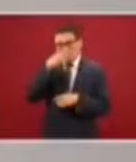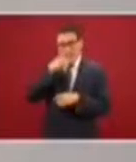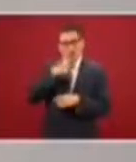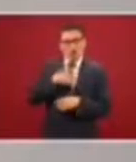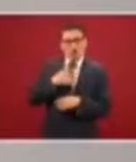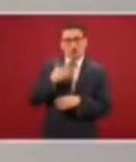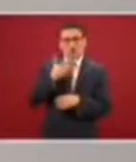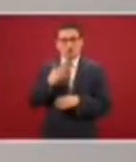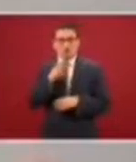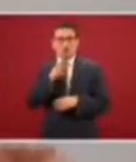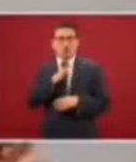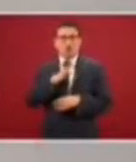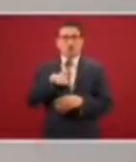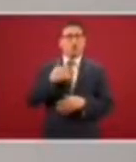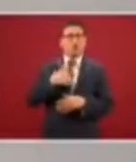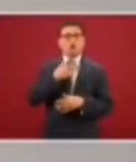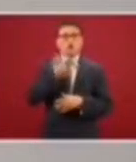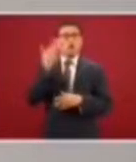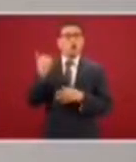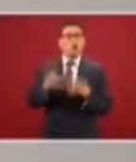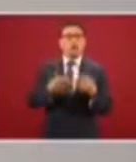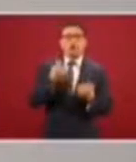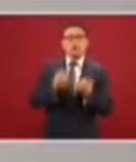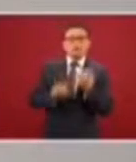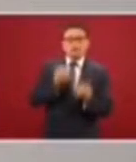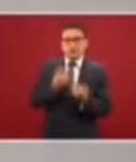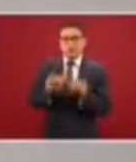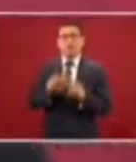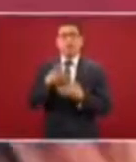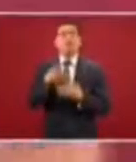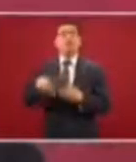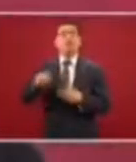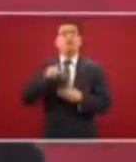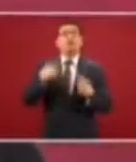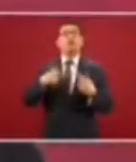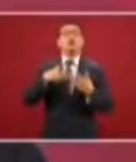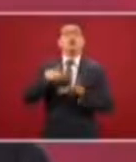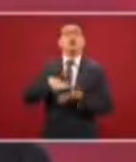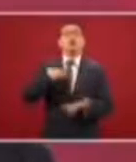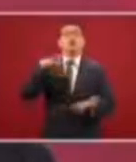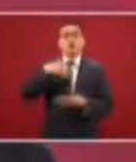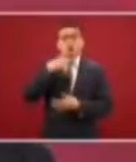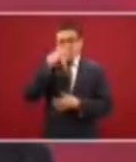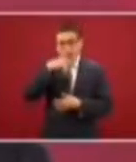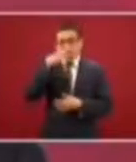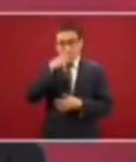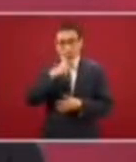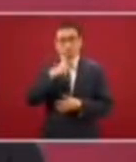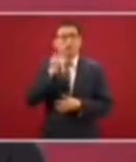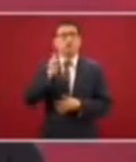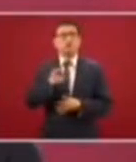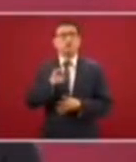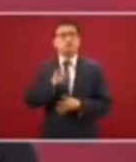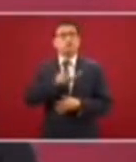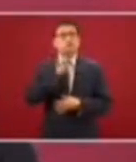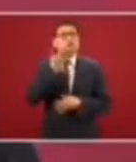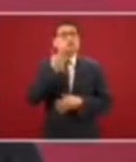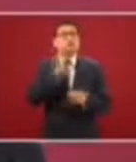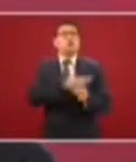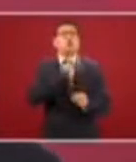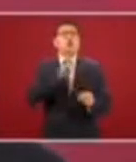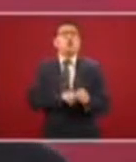en condiciones de infección. La enorme mayoría de personas que tengan síntomas como un catarro, lo que van a tener es un catarro